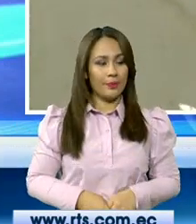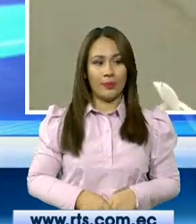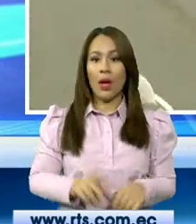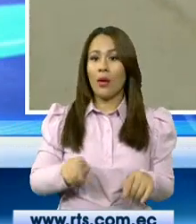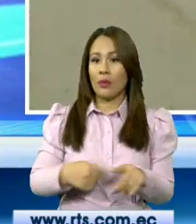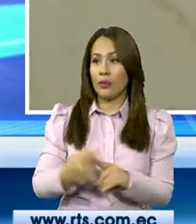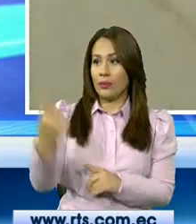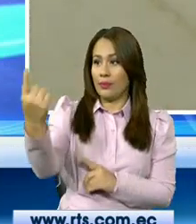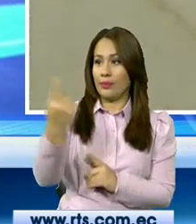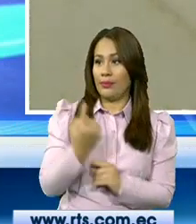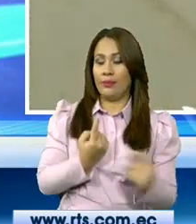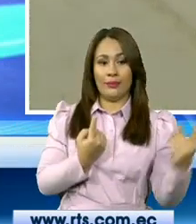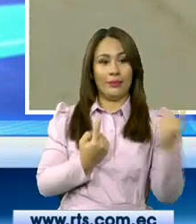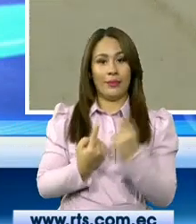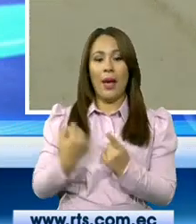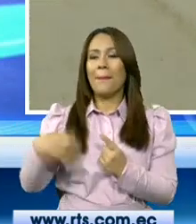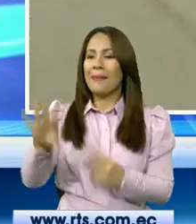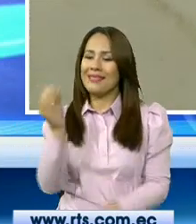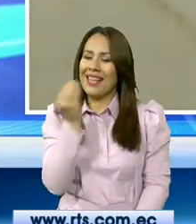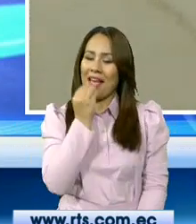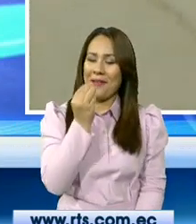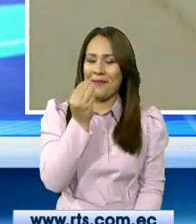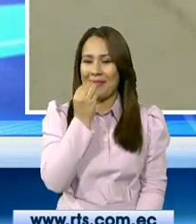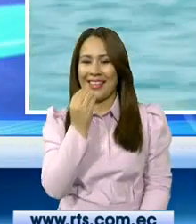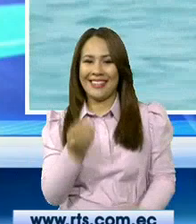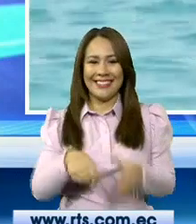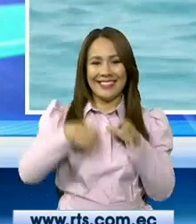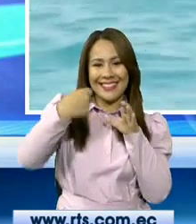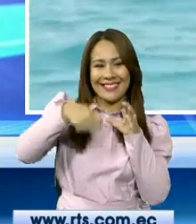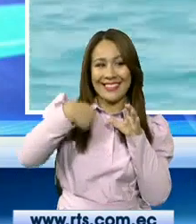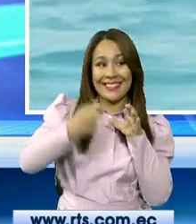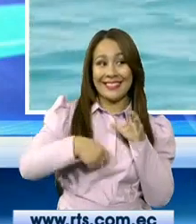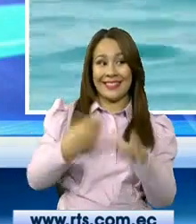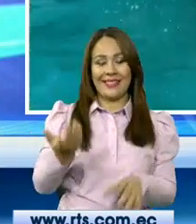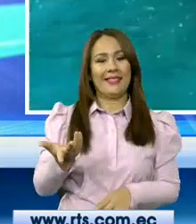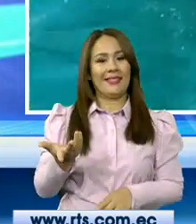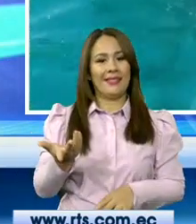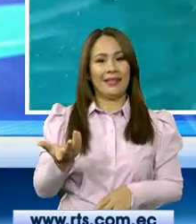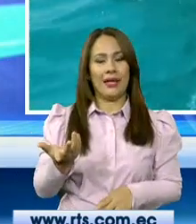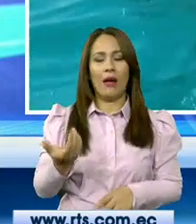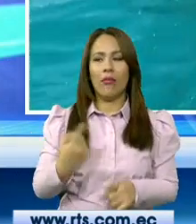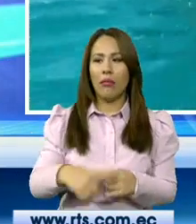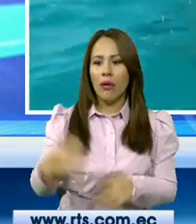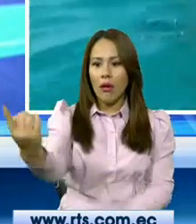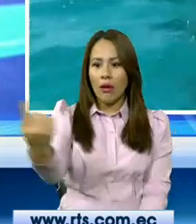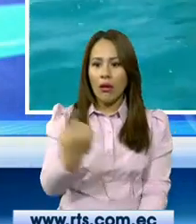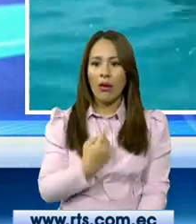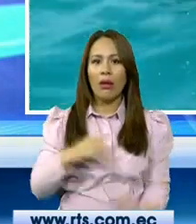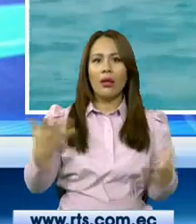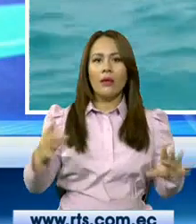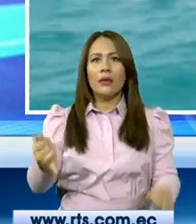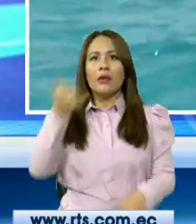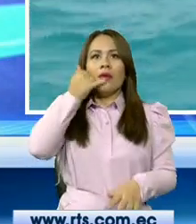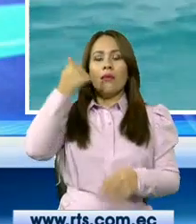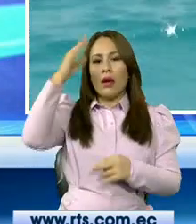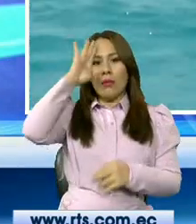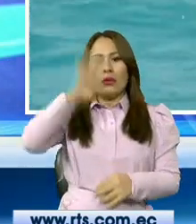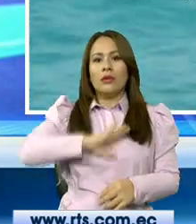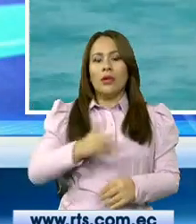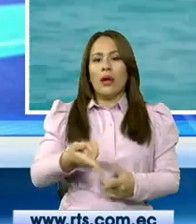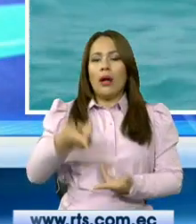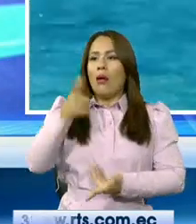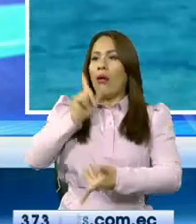fulanito, nos vamos a comer tal cosa, o nos vamos a ir a tal parte. Pero resulta que fulanito se pegó